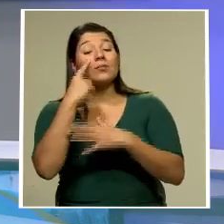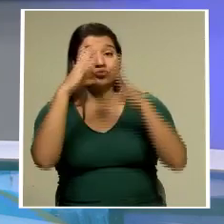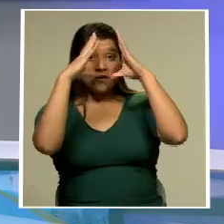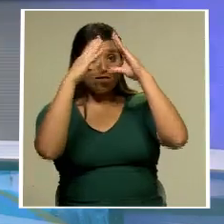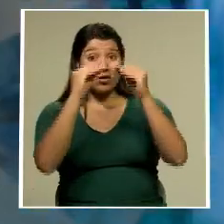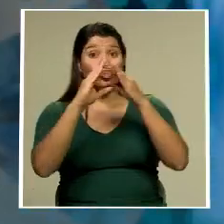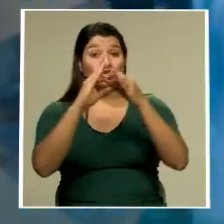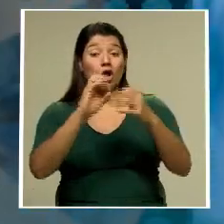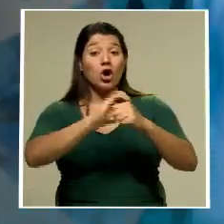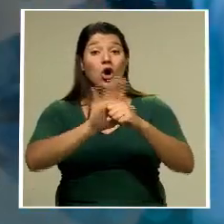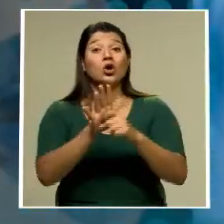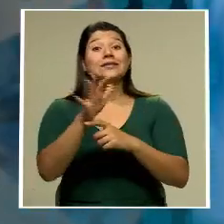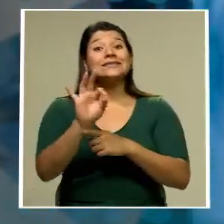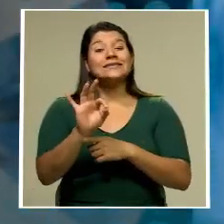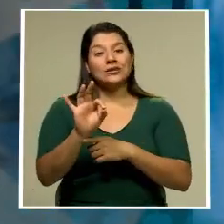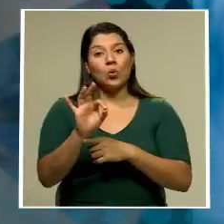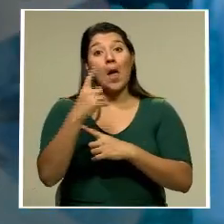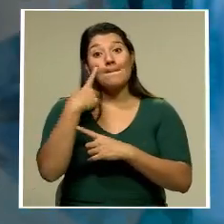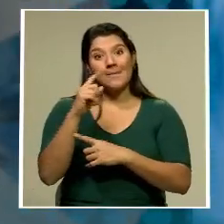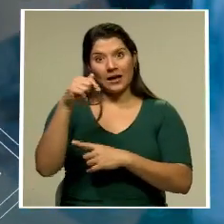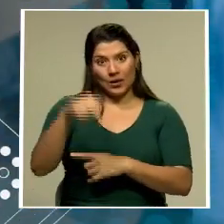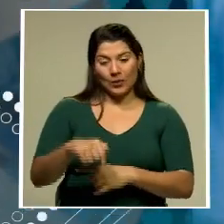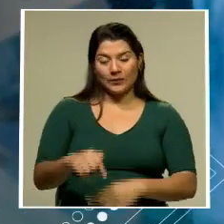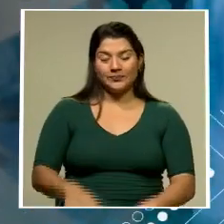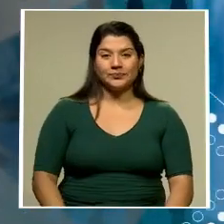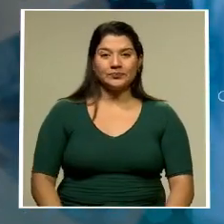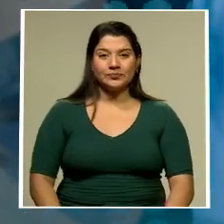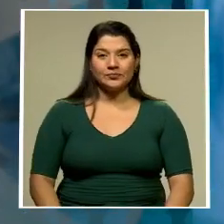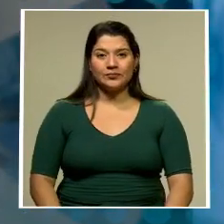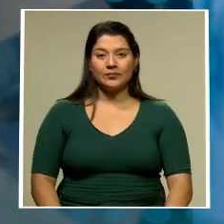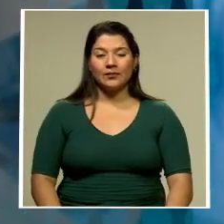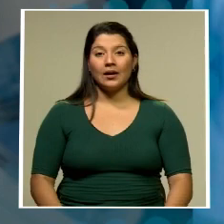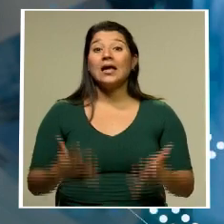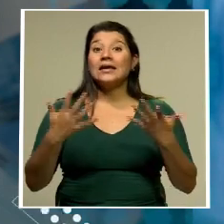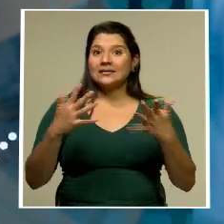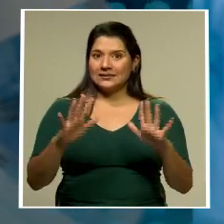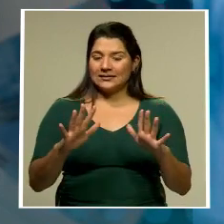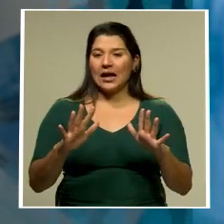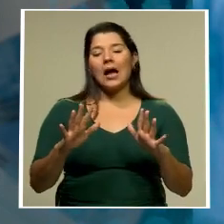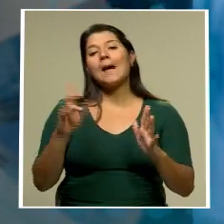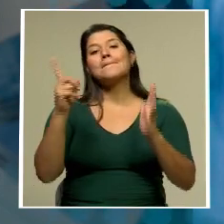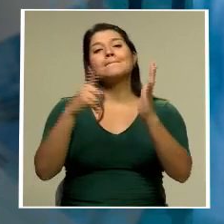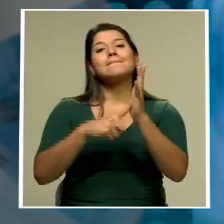datos COVID para las últimas 24 horas. Se han registrado